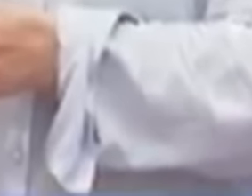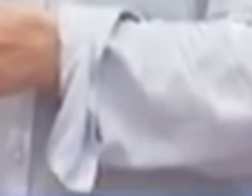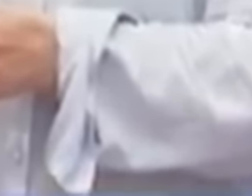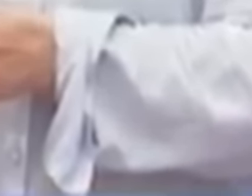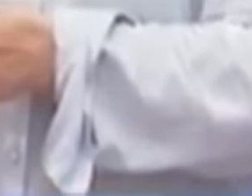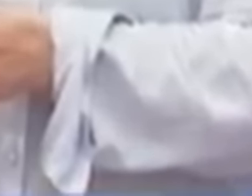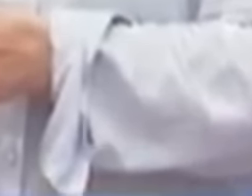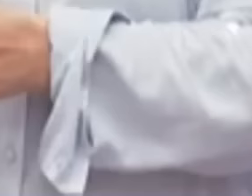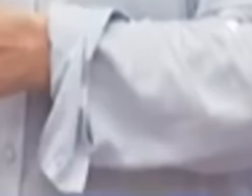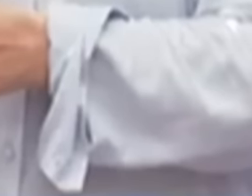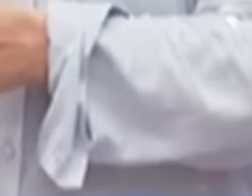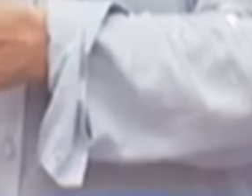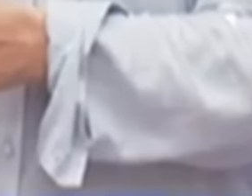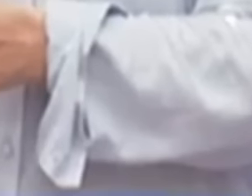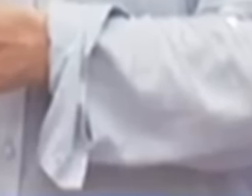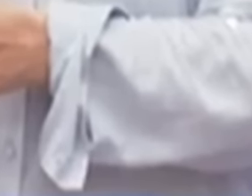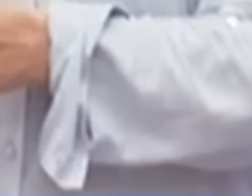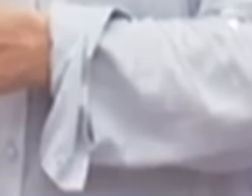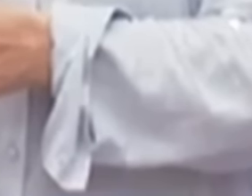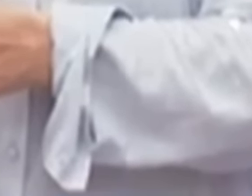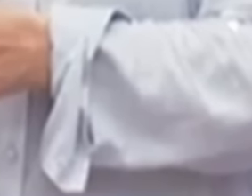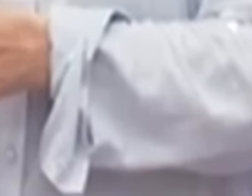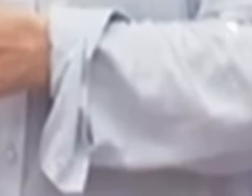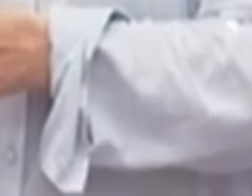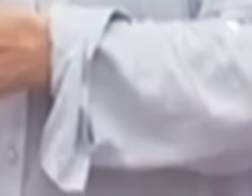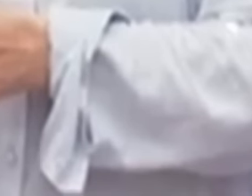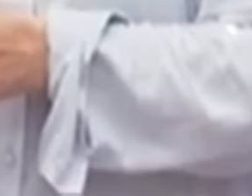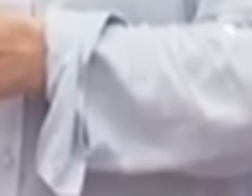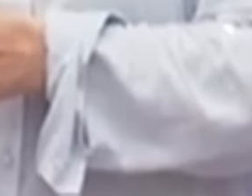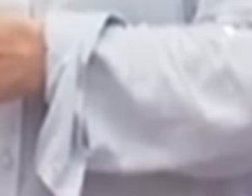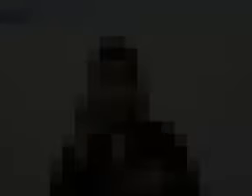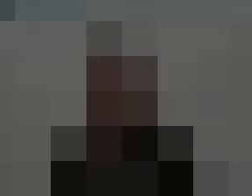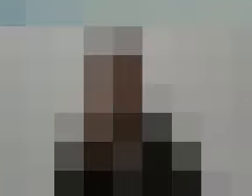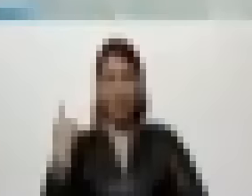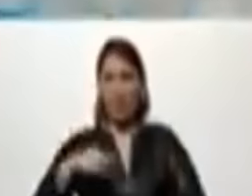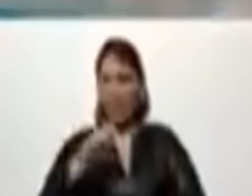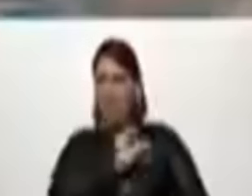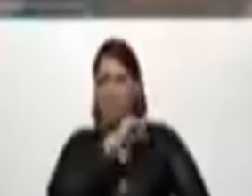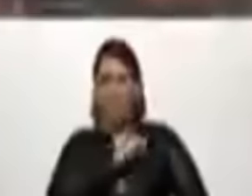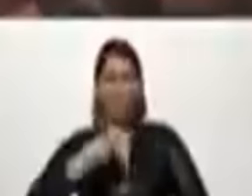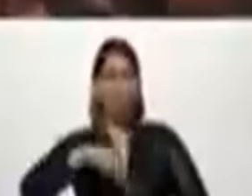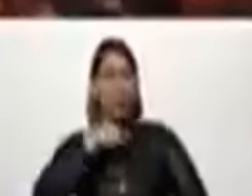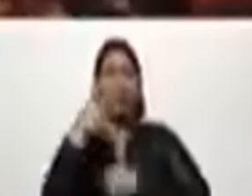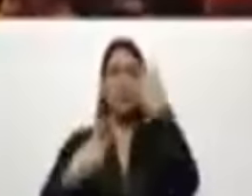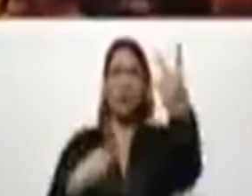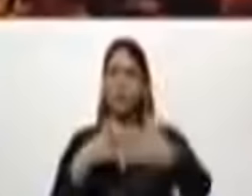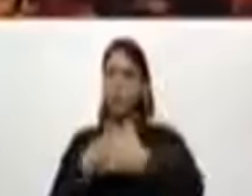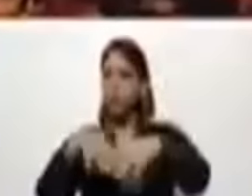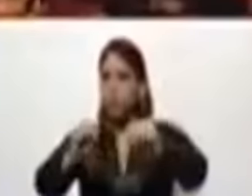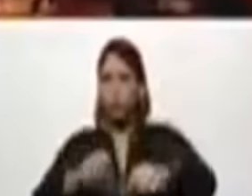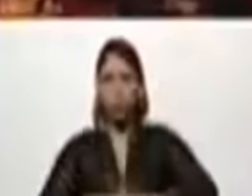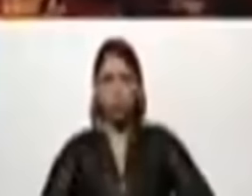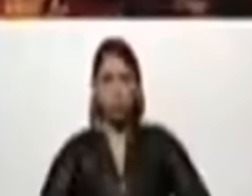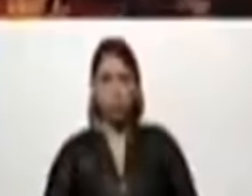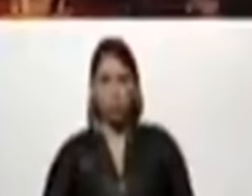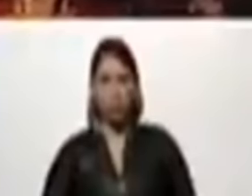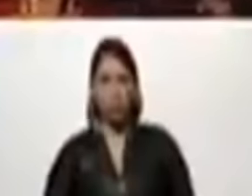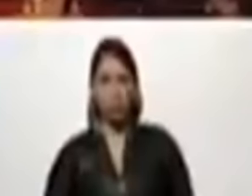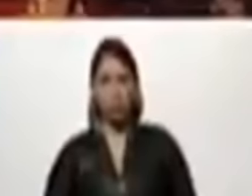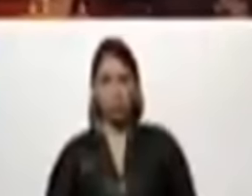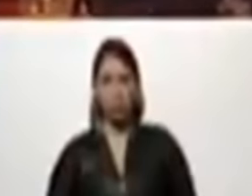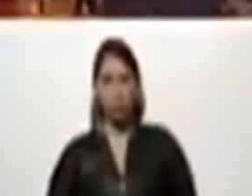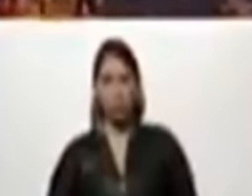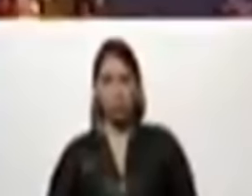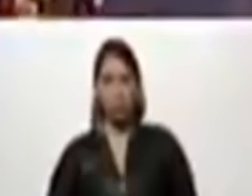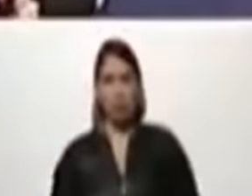la autoridad electoral otorgó oficialmente al actual mandatario Nicolás Maduro no puede ser reconocido, afirmó este domingo la Unión Europea,